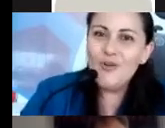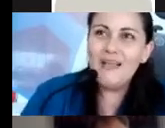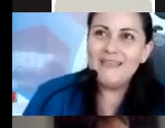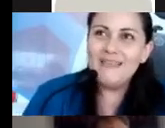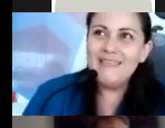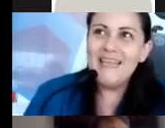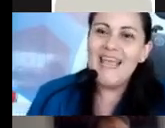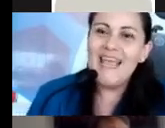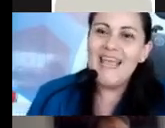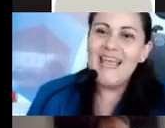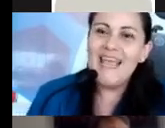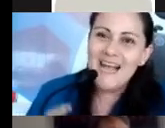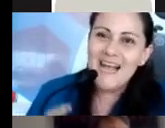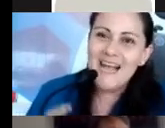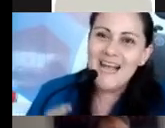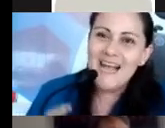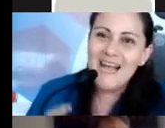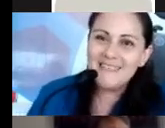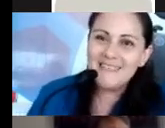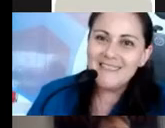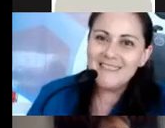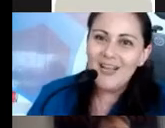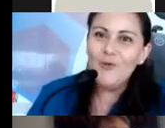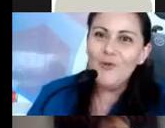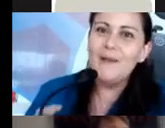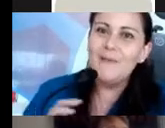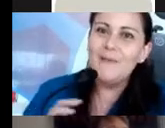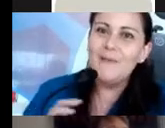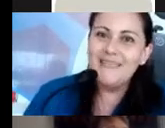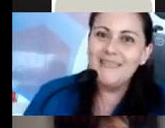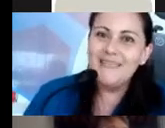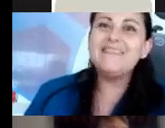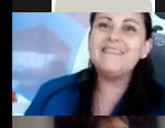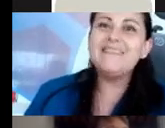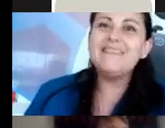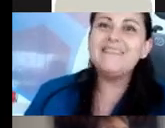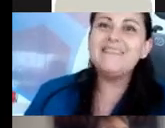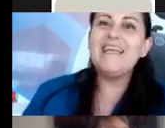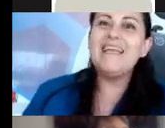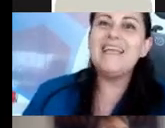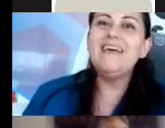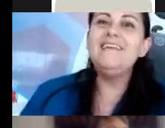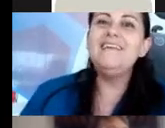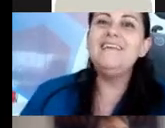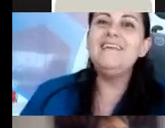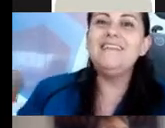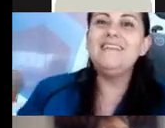el que hace lo que el paciente está